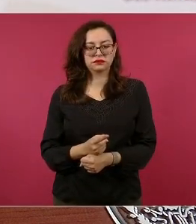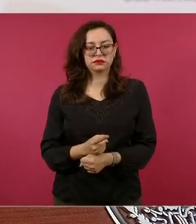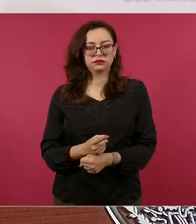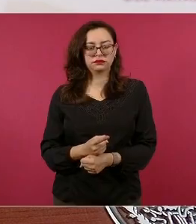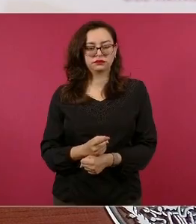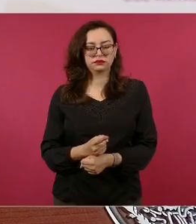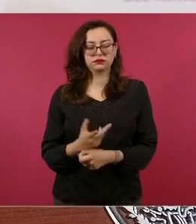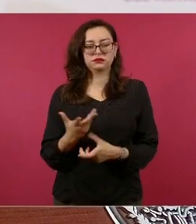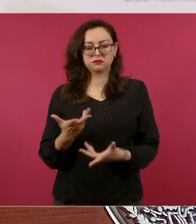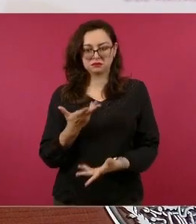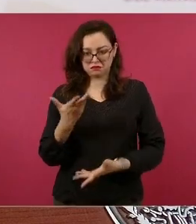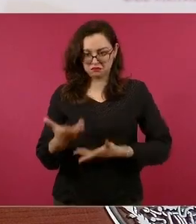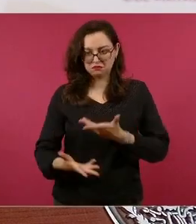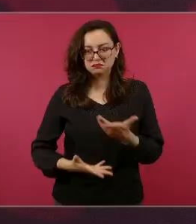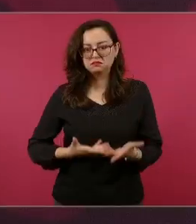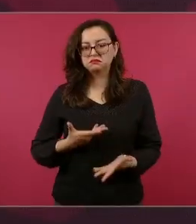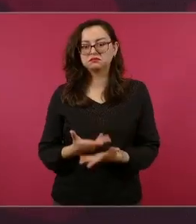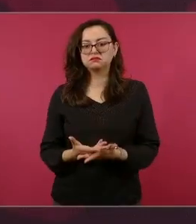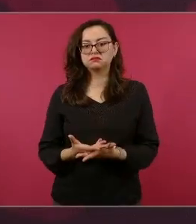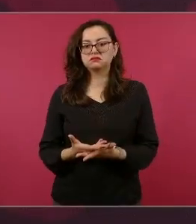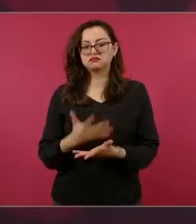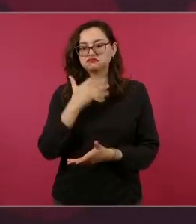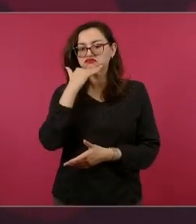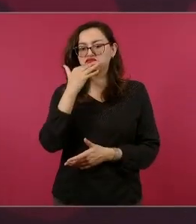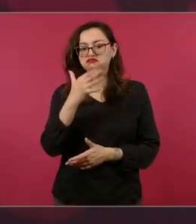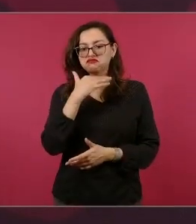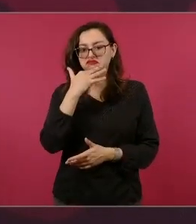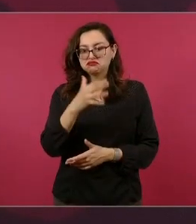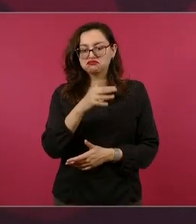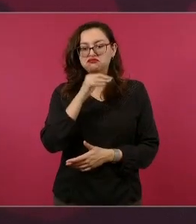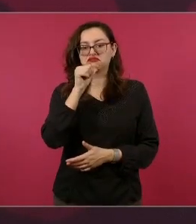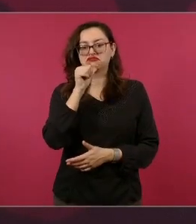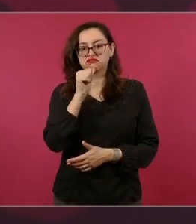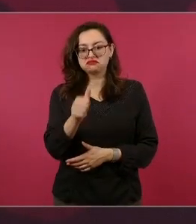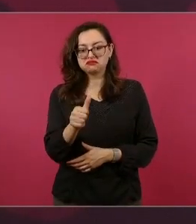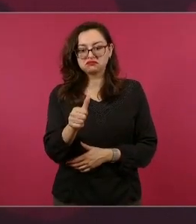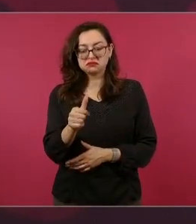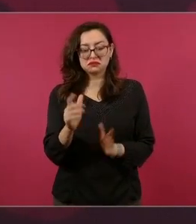con propósito de servir, incorruptibles. Eso es.